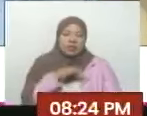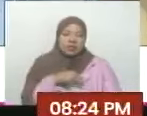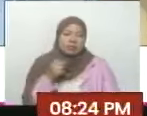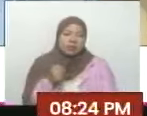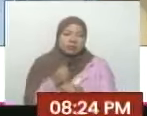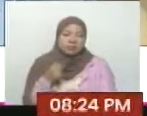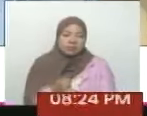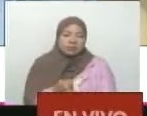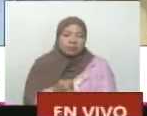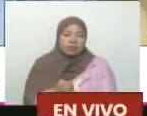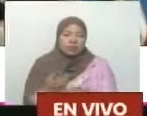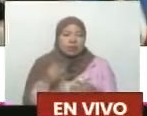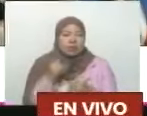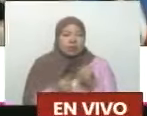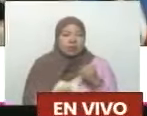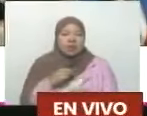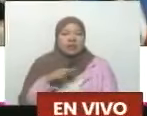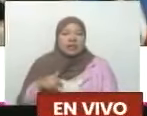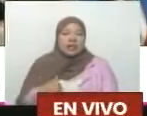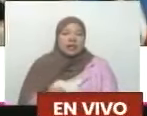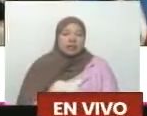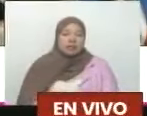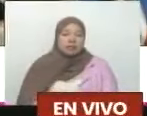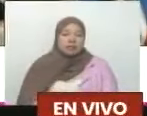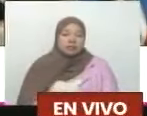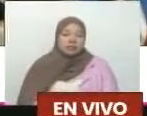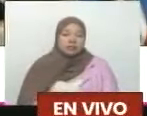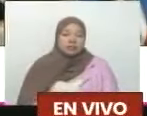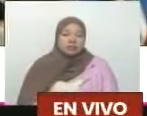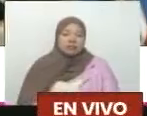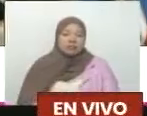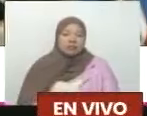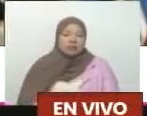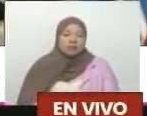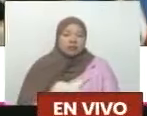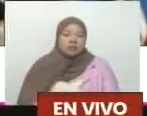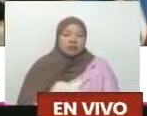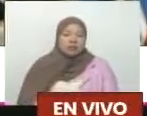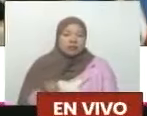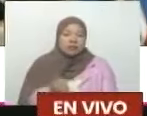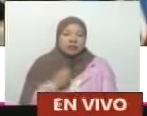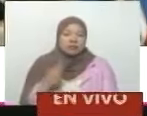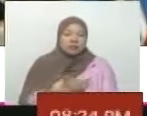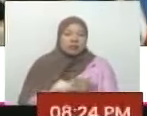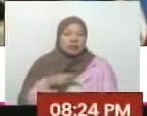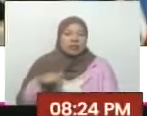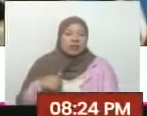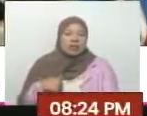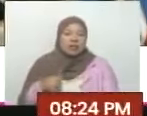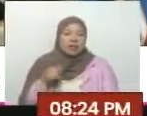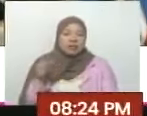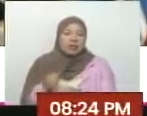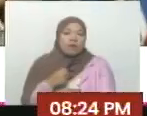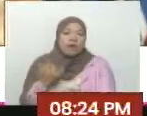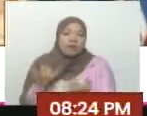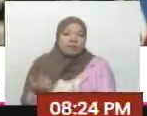lo que ha ocurrido en los últimos años. Ha surgido un nuevo mundo. Así es. Y nada ni nadie lo va a detener. Y nosotros vamos a la cabeza en ese nuevo